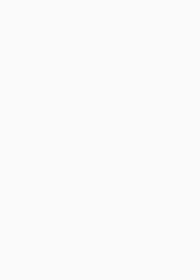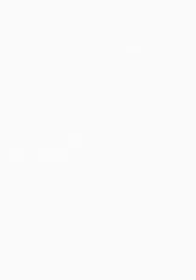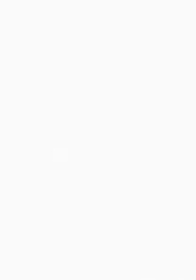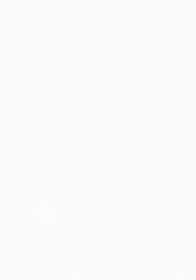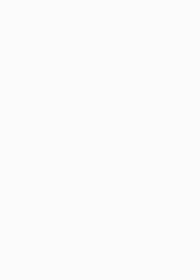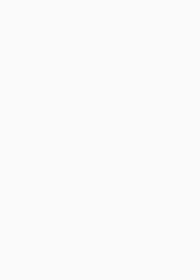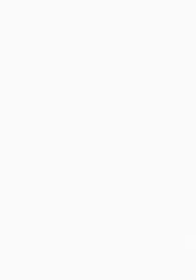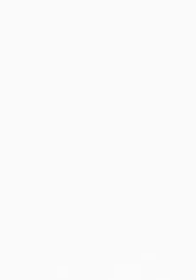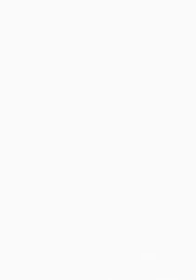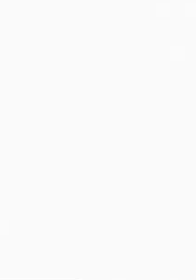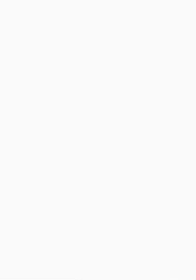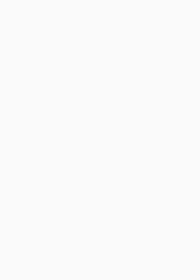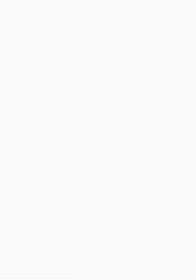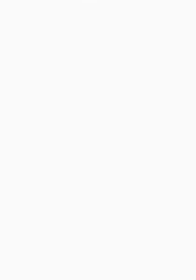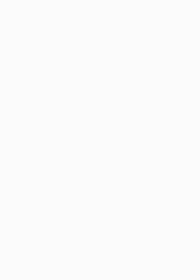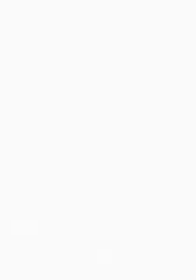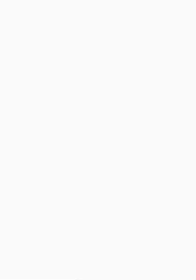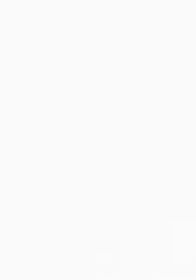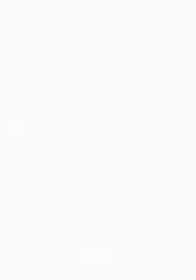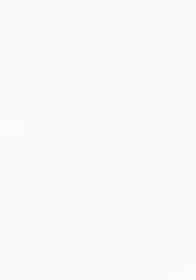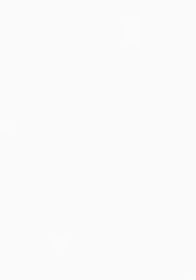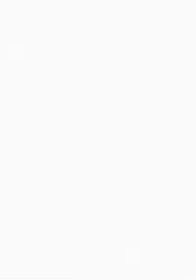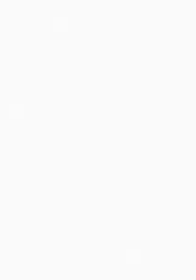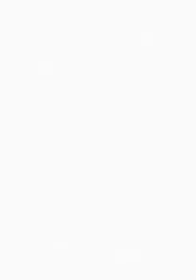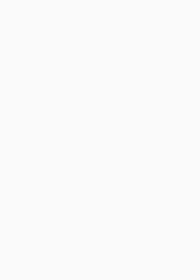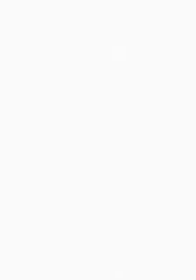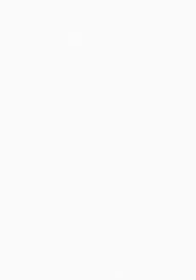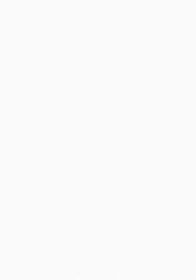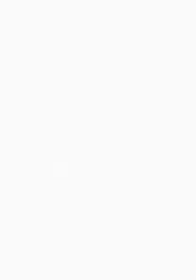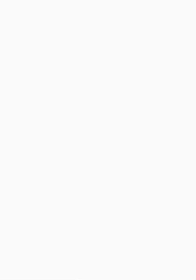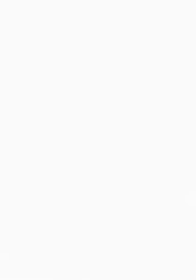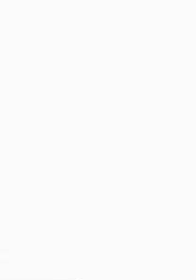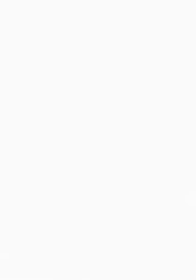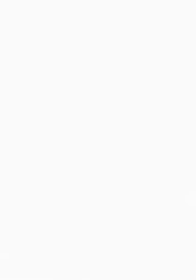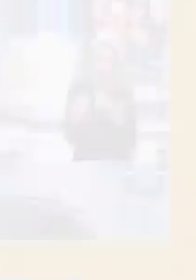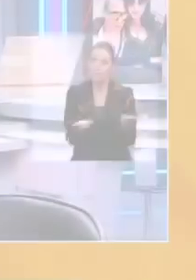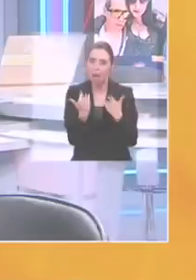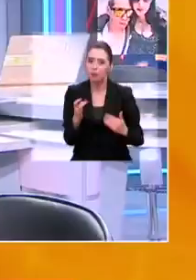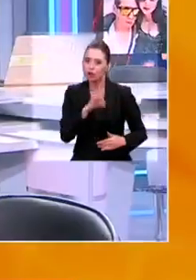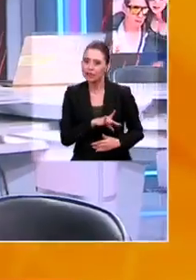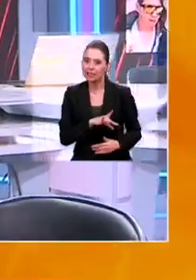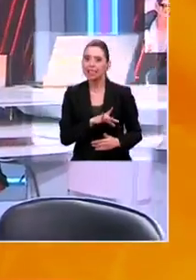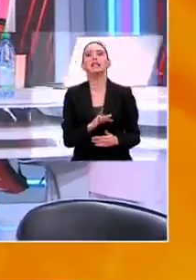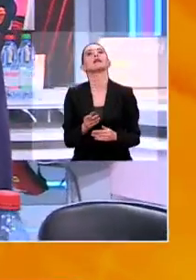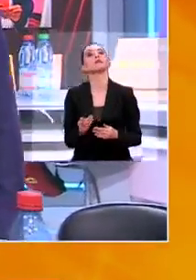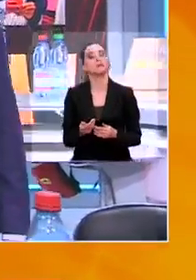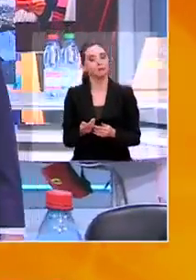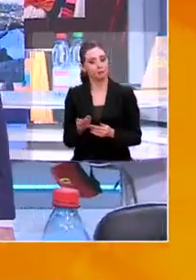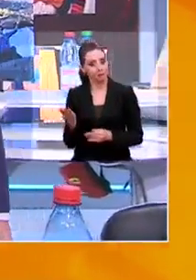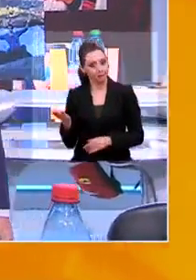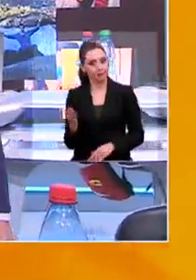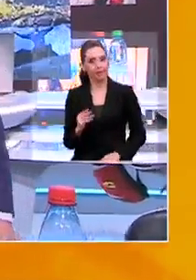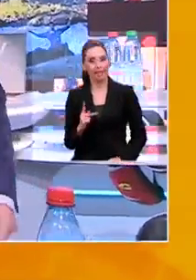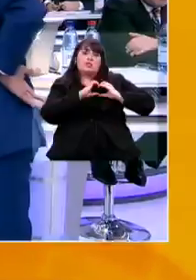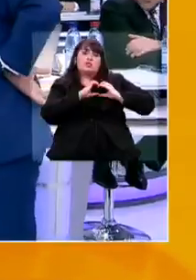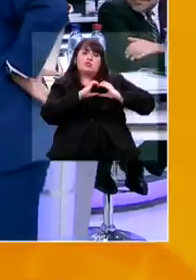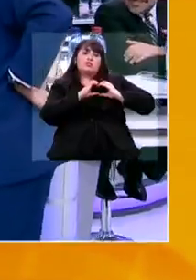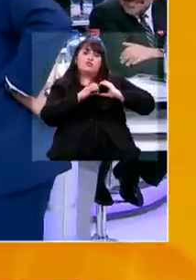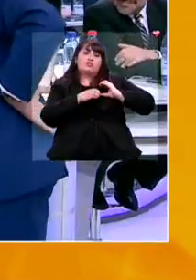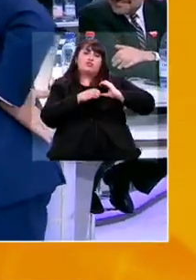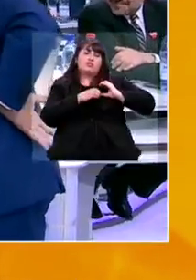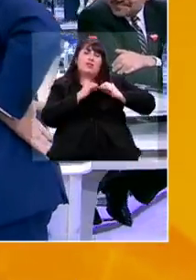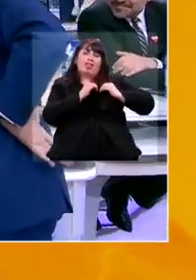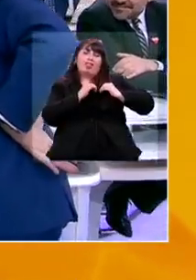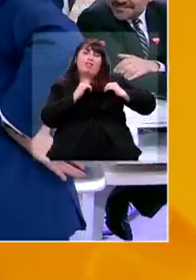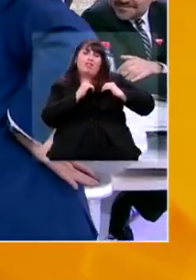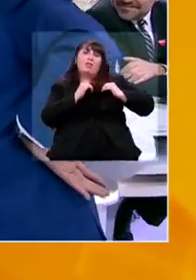voy a seguir votando acá. ¡Qué maravilla! Ahora yo estoy de acuerdo con Mari que Primer Plano mutó a un programa mucho más blanco, de esta farándula dura, más agresiva,